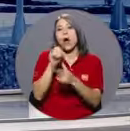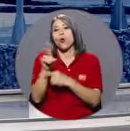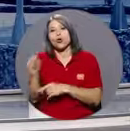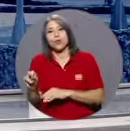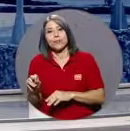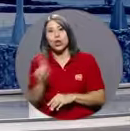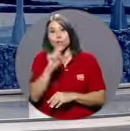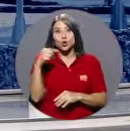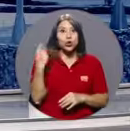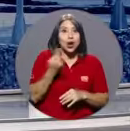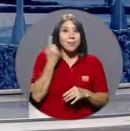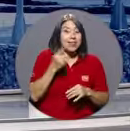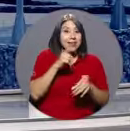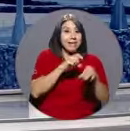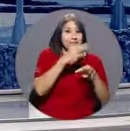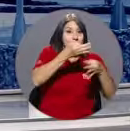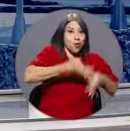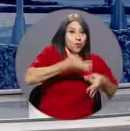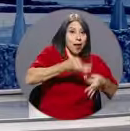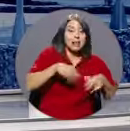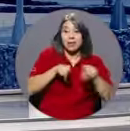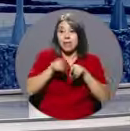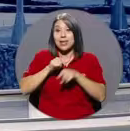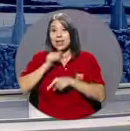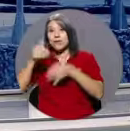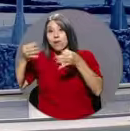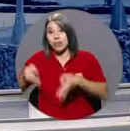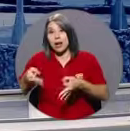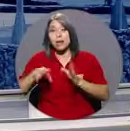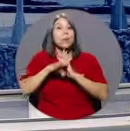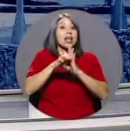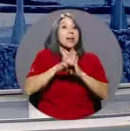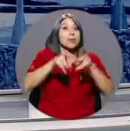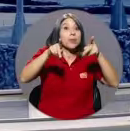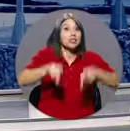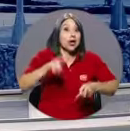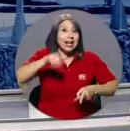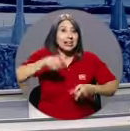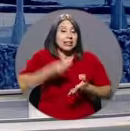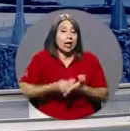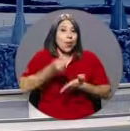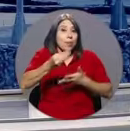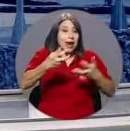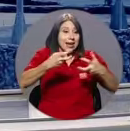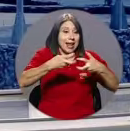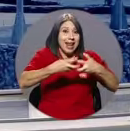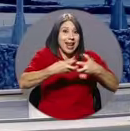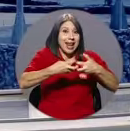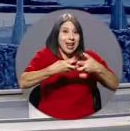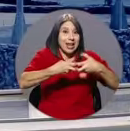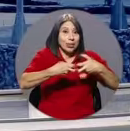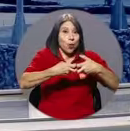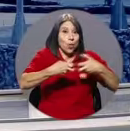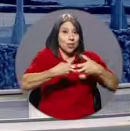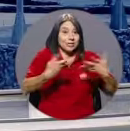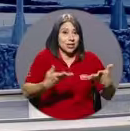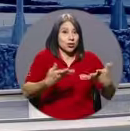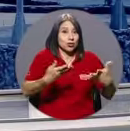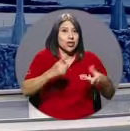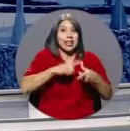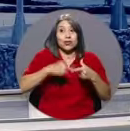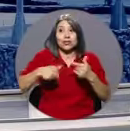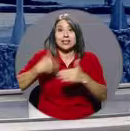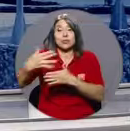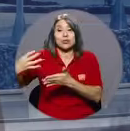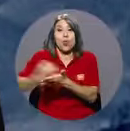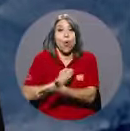para informal. Una persona que se endeuda en una compra de electrodomésticos, por ejemplo, y le cobran tasas de interés a veces que superan el 100%, ¿verdad?,